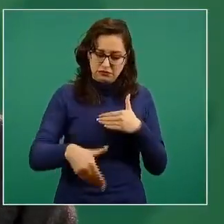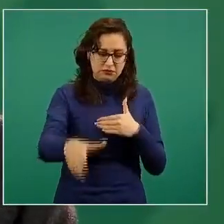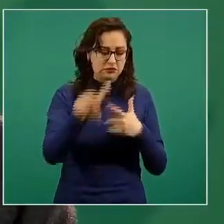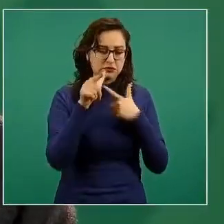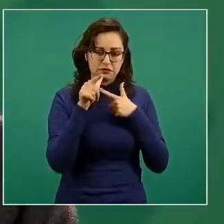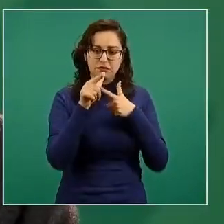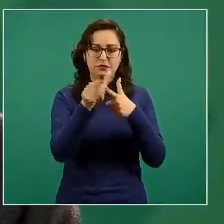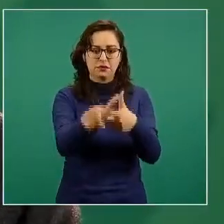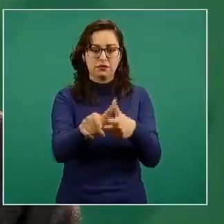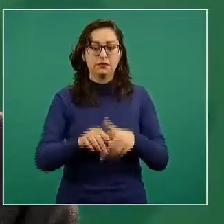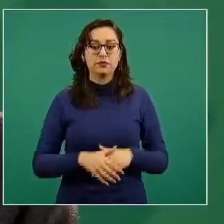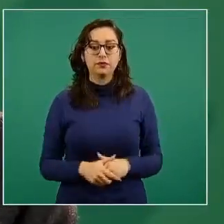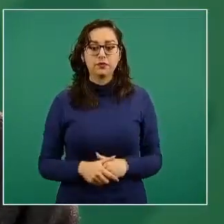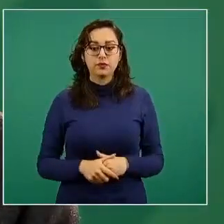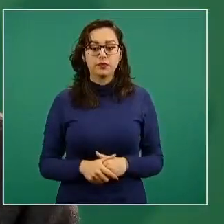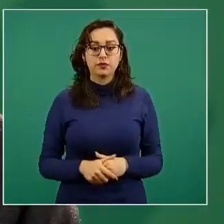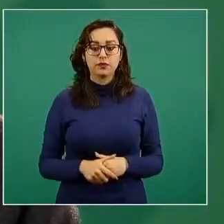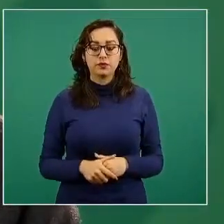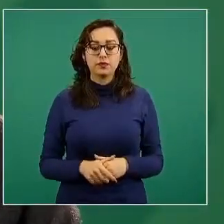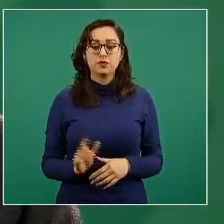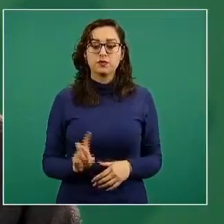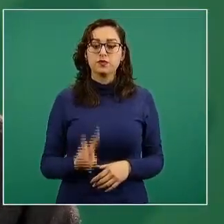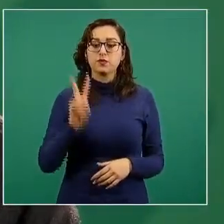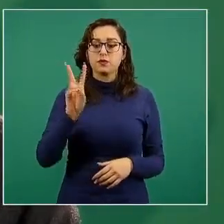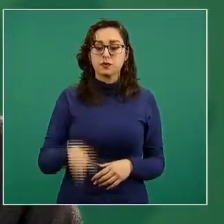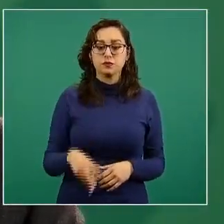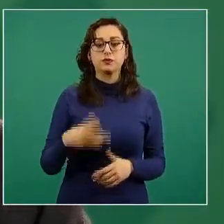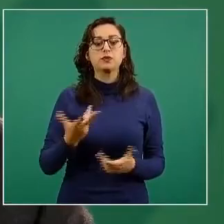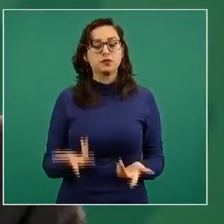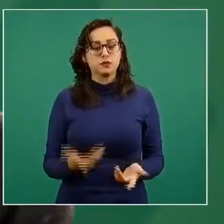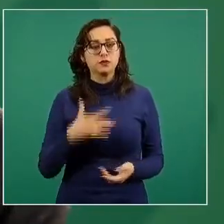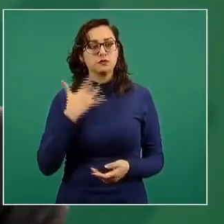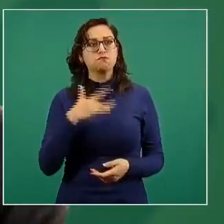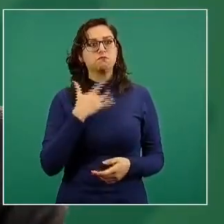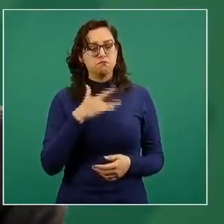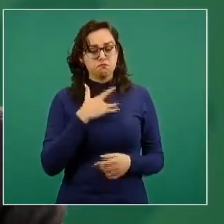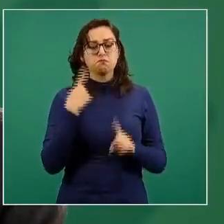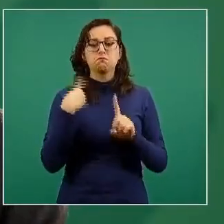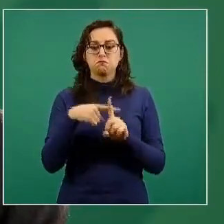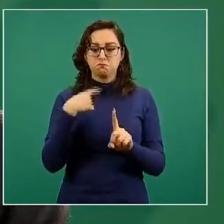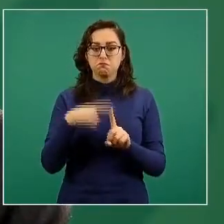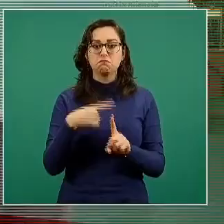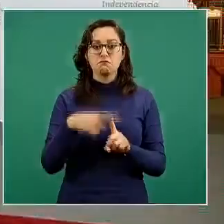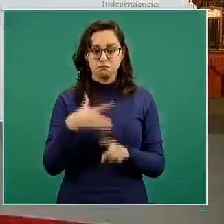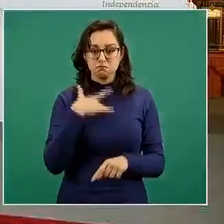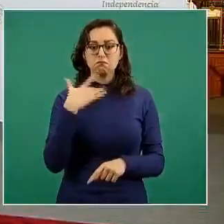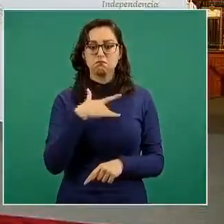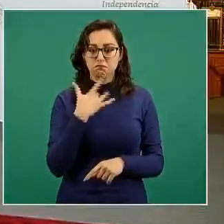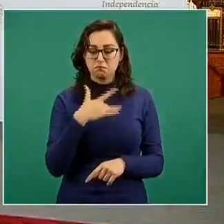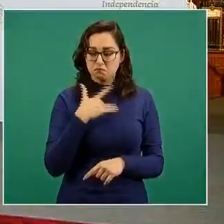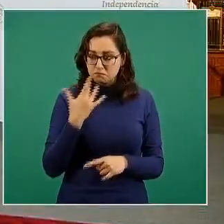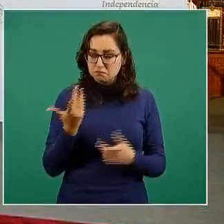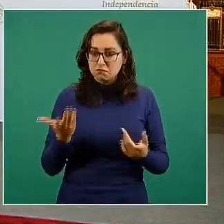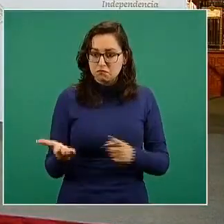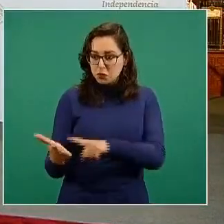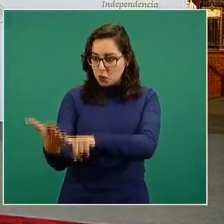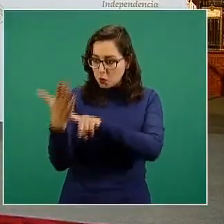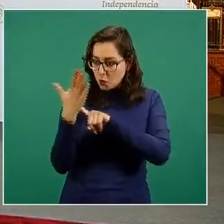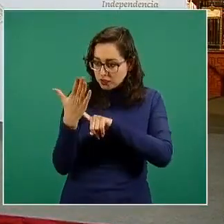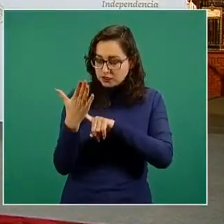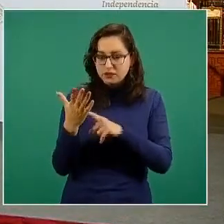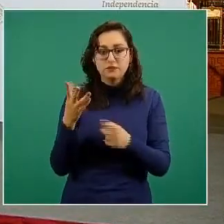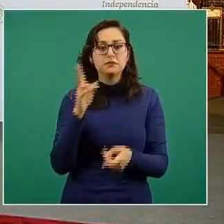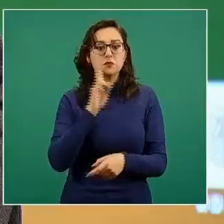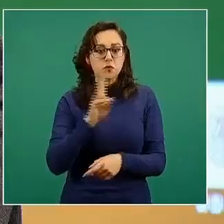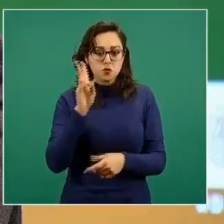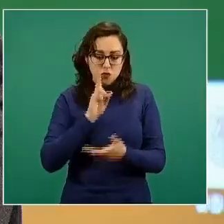esta manera. Y es muy alentador, muy alentador, que la evidencia objetiva muestra